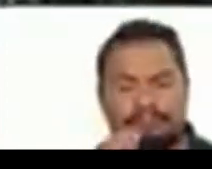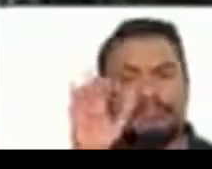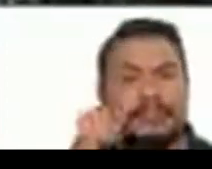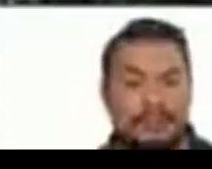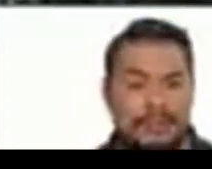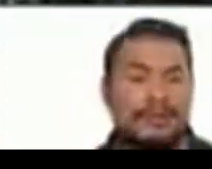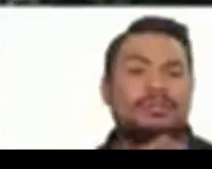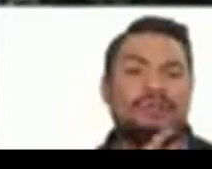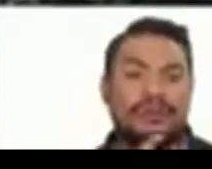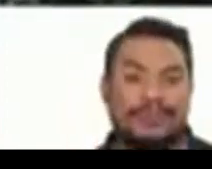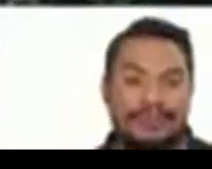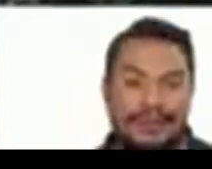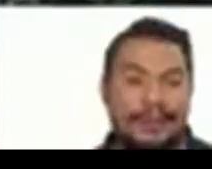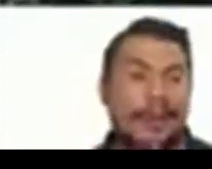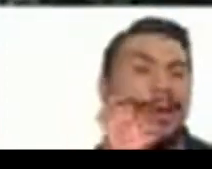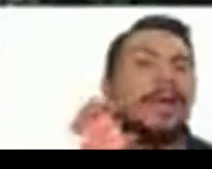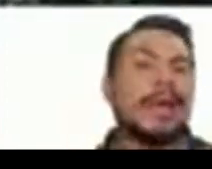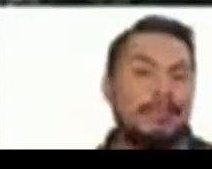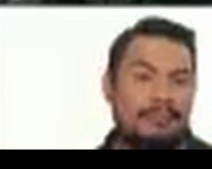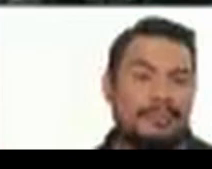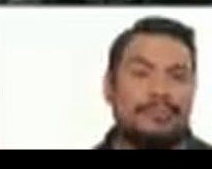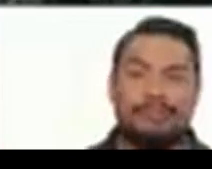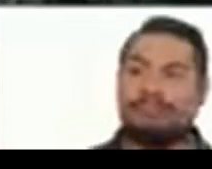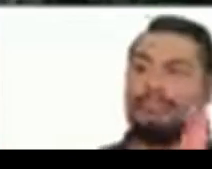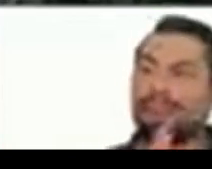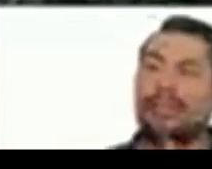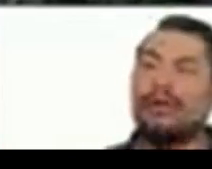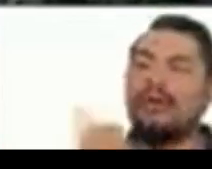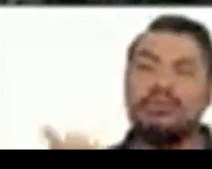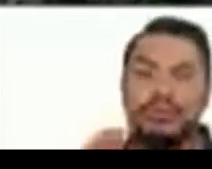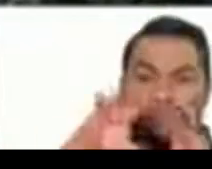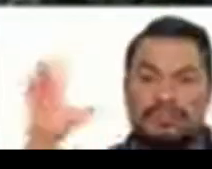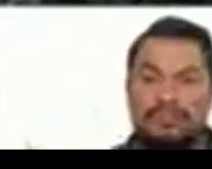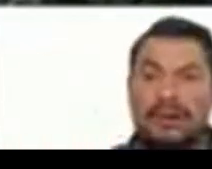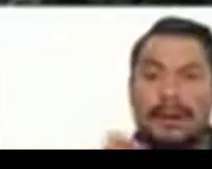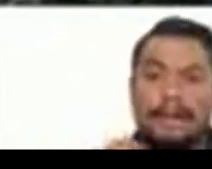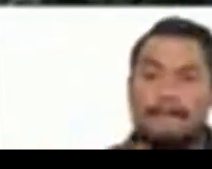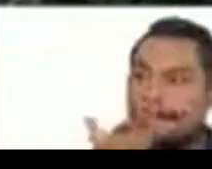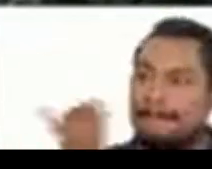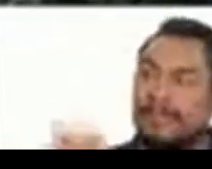ejemplo pueda irradiar e inspirar a otras latitudes,